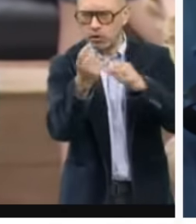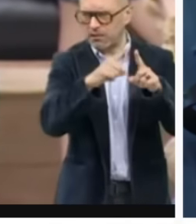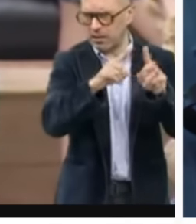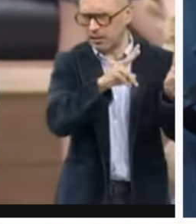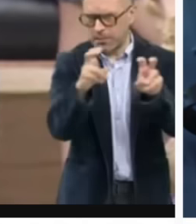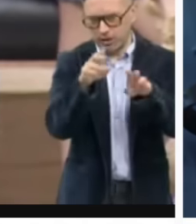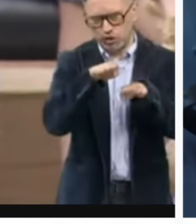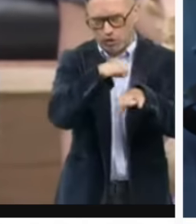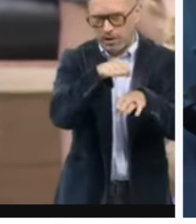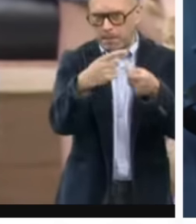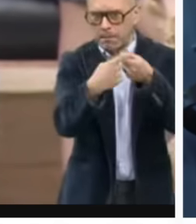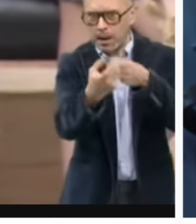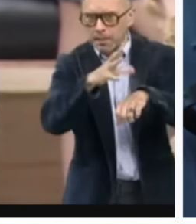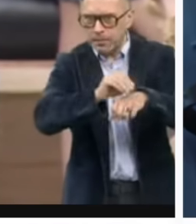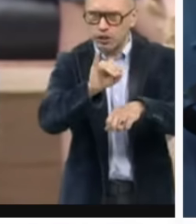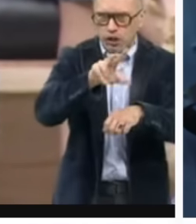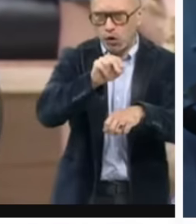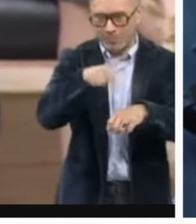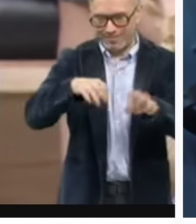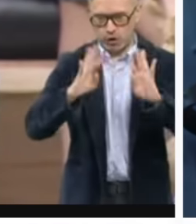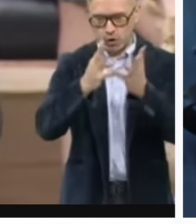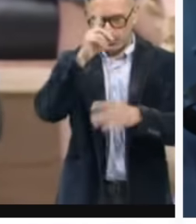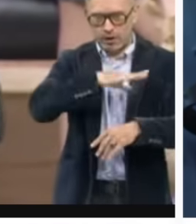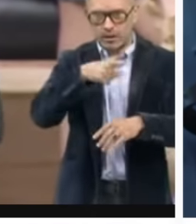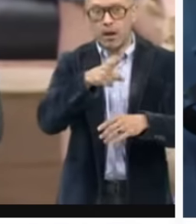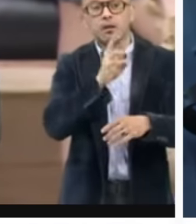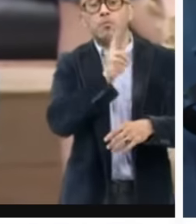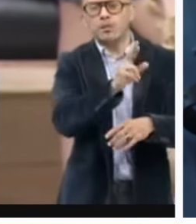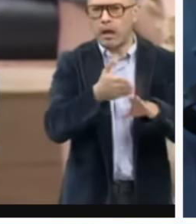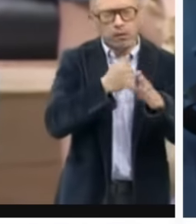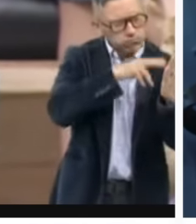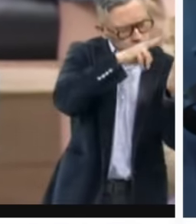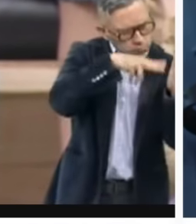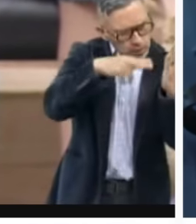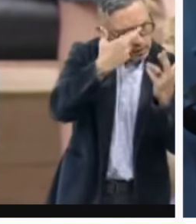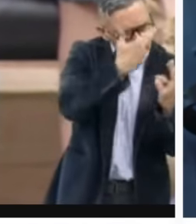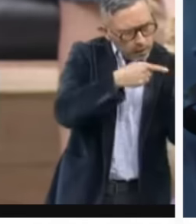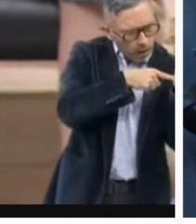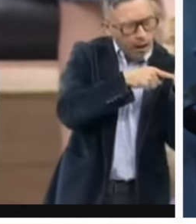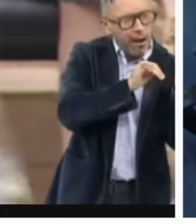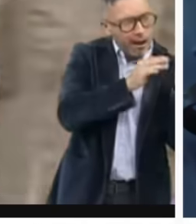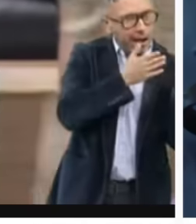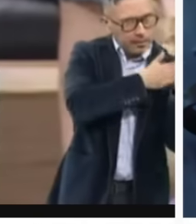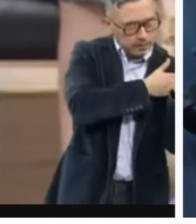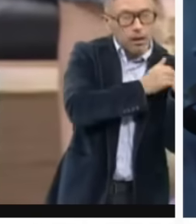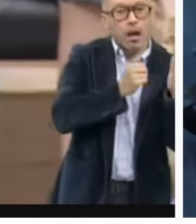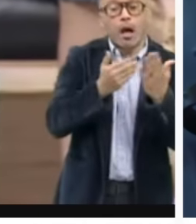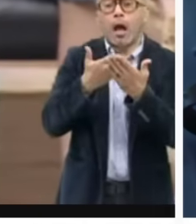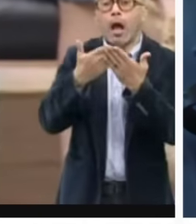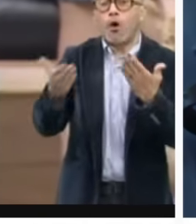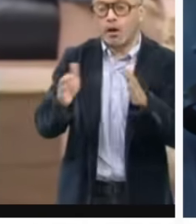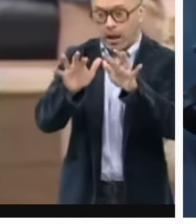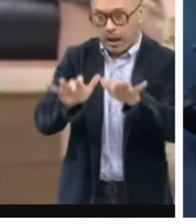hay en la materia, de cómo se ha pronunciado este Consejo General. Creo que poner eso como antecedente, haciendo énfasis en lo que ya viene en la propia respuesta, de que no